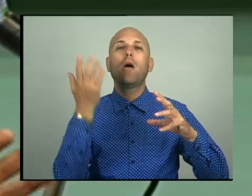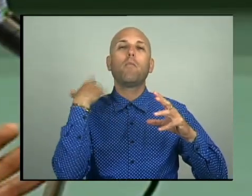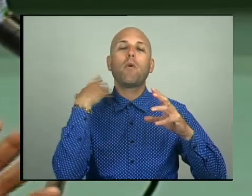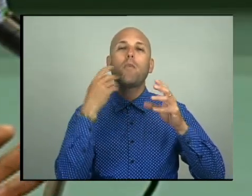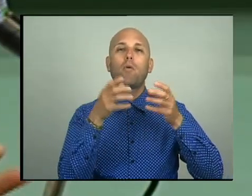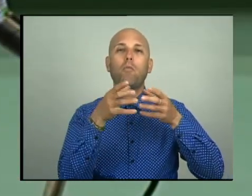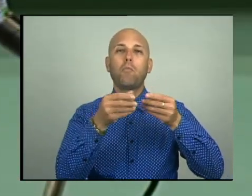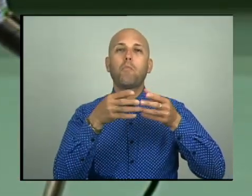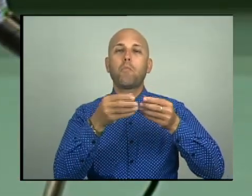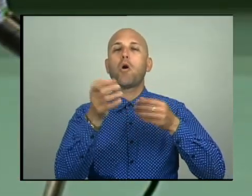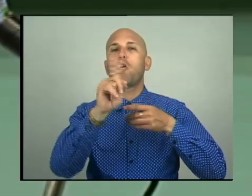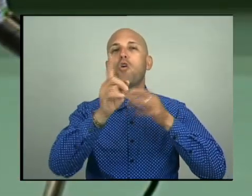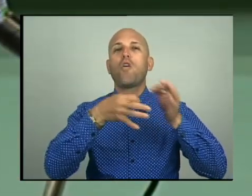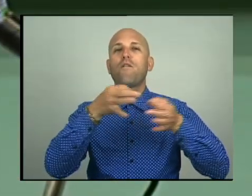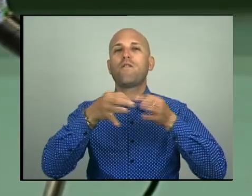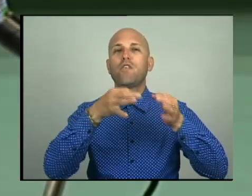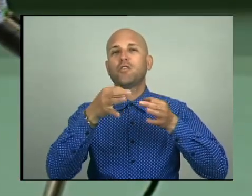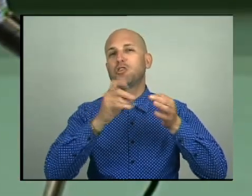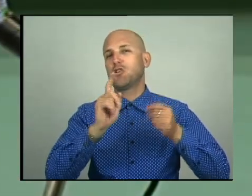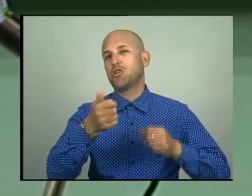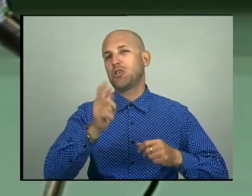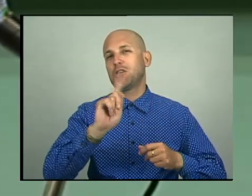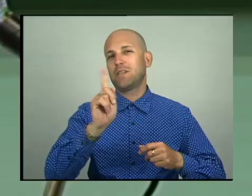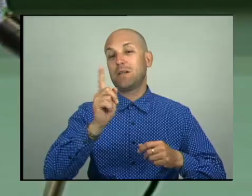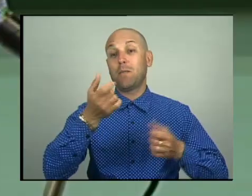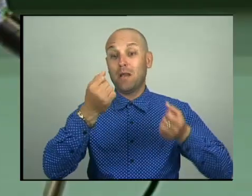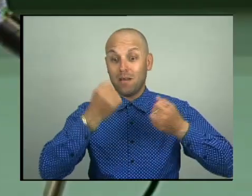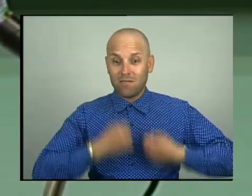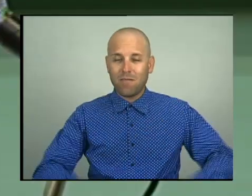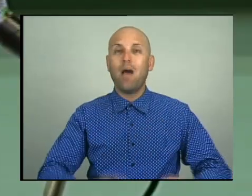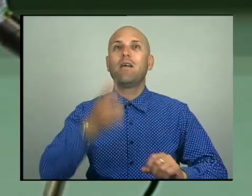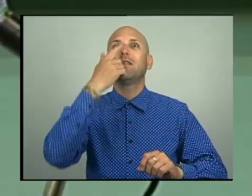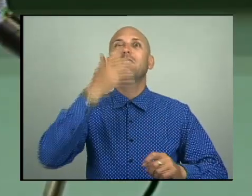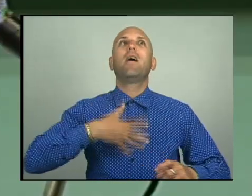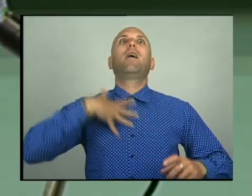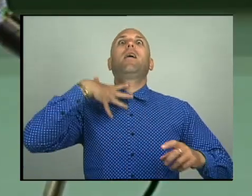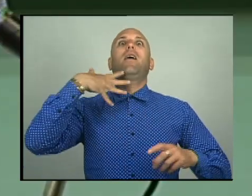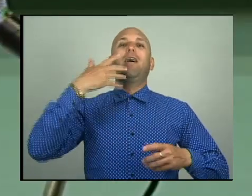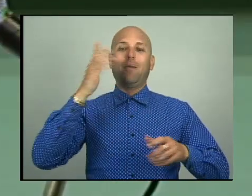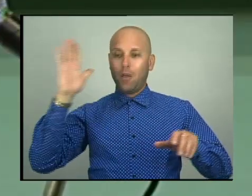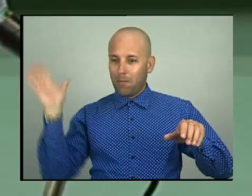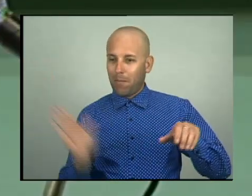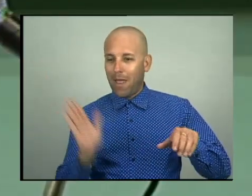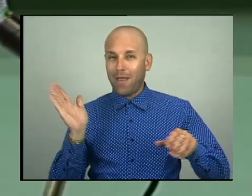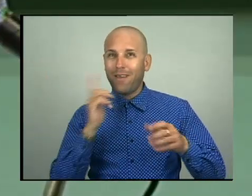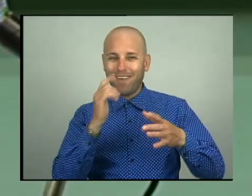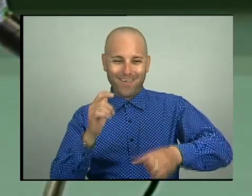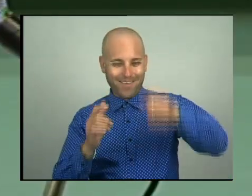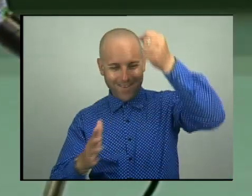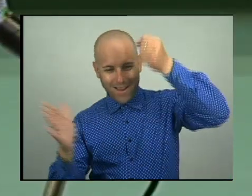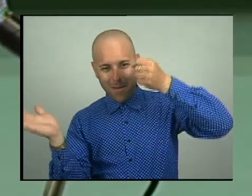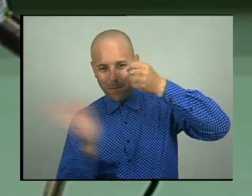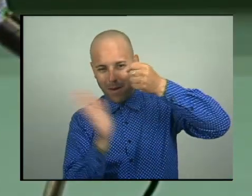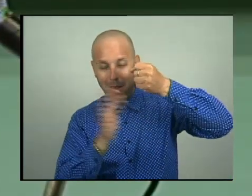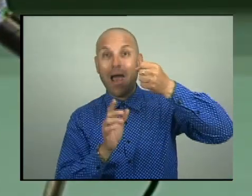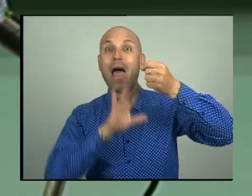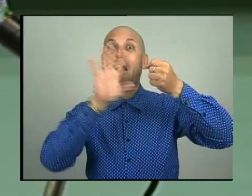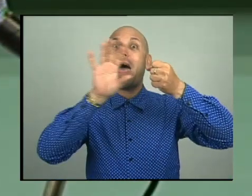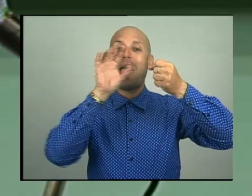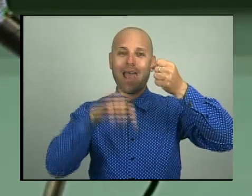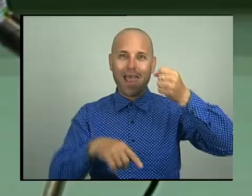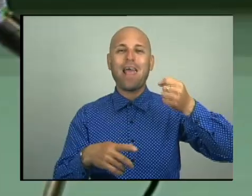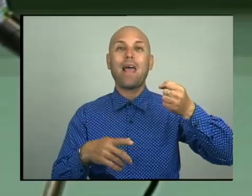reciben el 10% de sangre nada más, porque no entra aire ahí. Y entonces cuando el niño nace, ¿qué pasa? Que al tener un